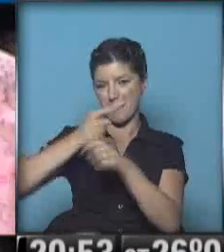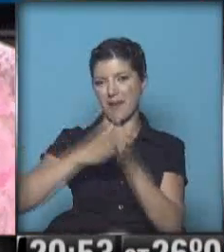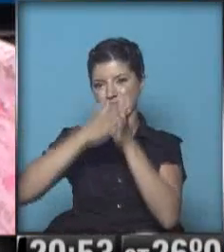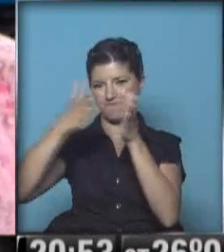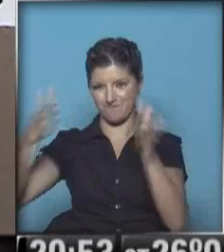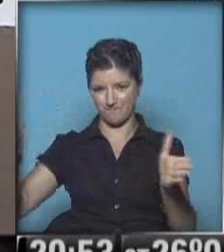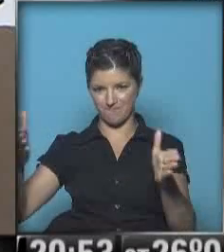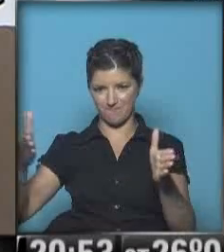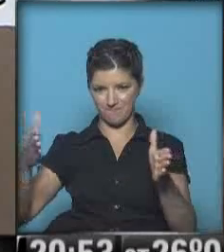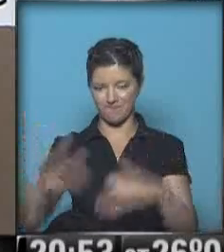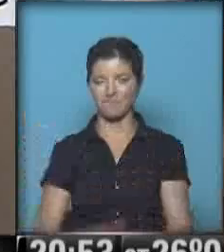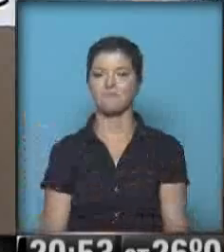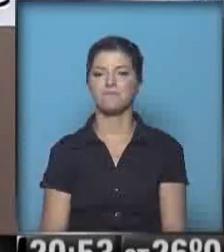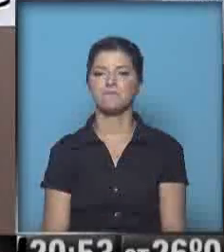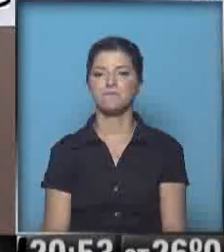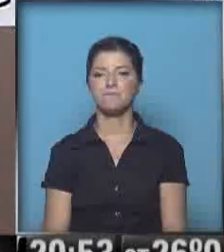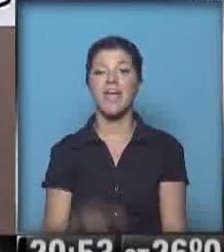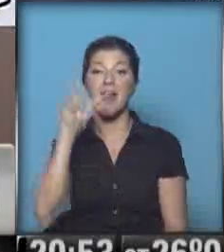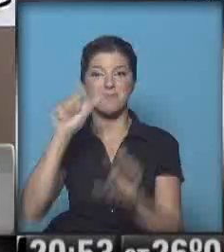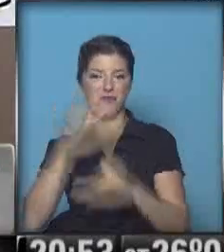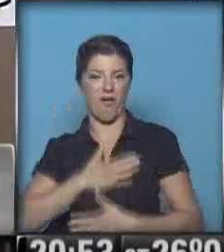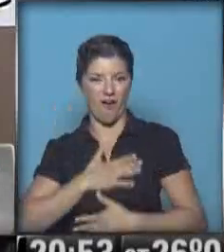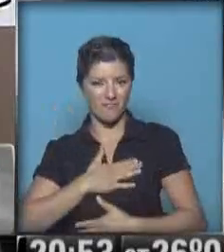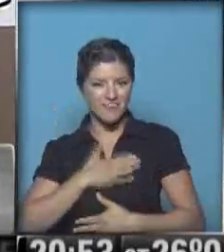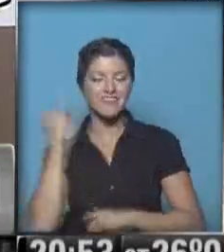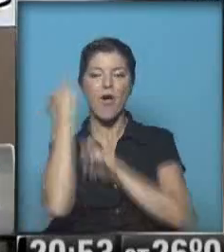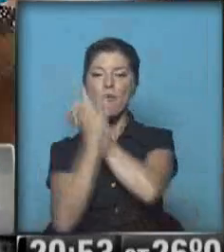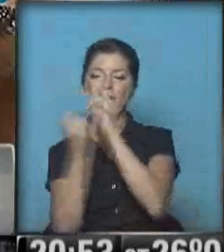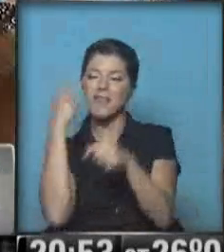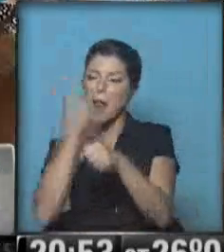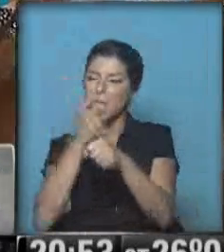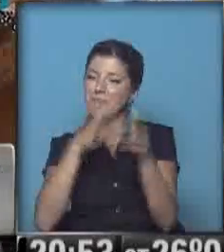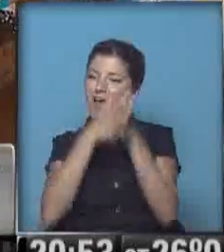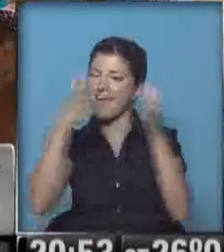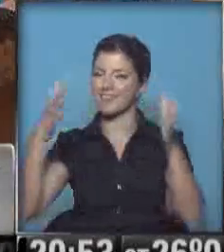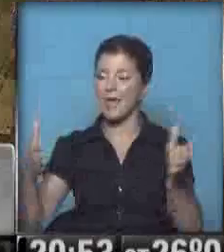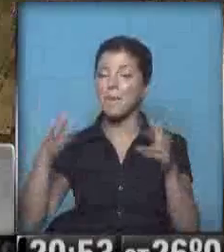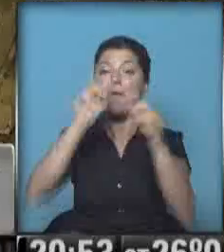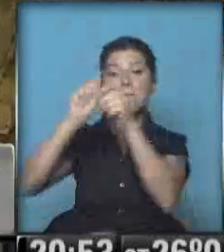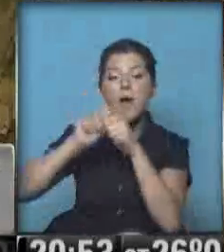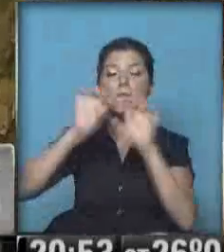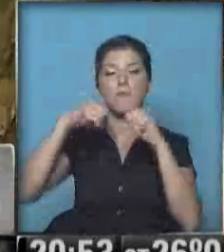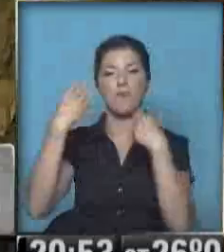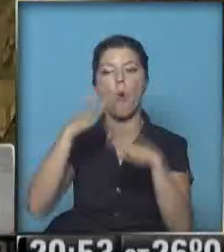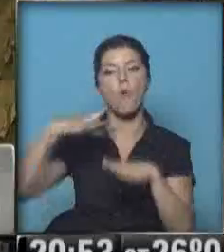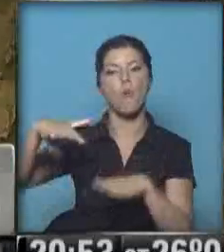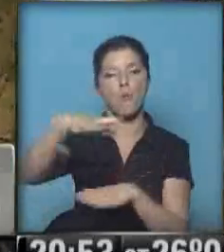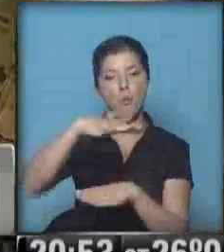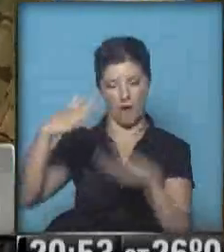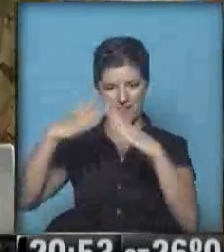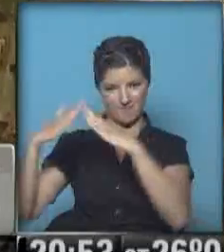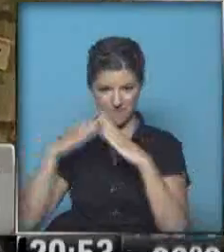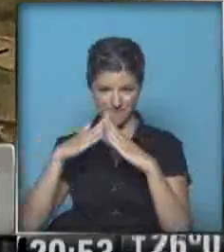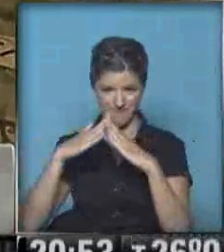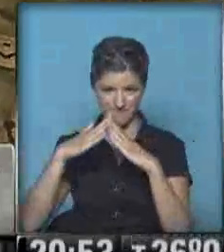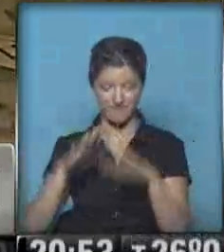urbanización. Los vecinos entusiasmados explican la primera etapa de obras de mejoramiento en el marco del plan de urbanización del barrio